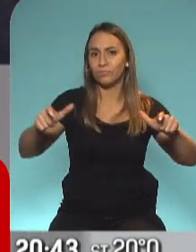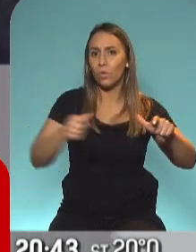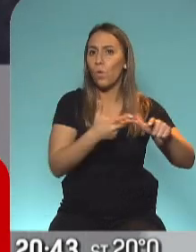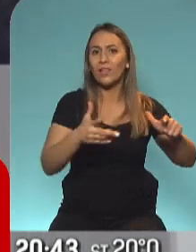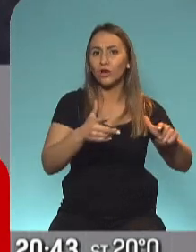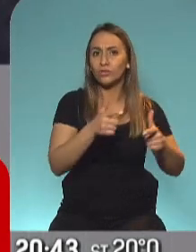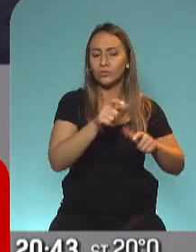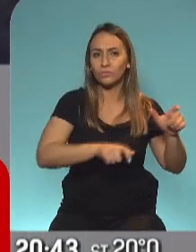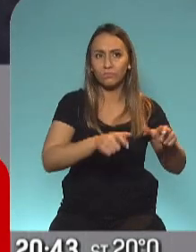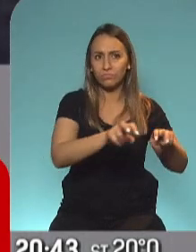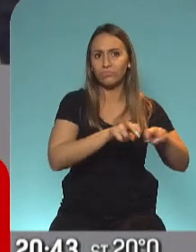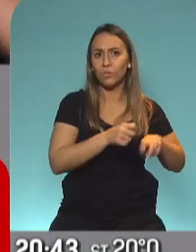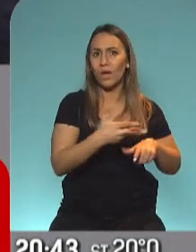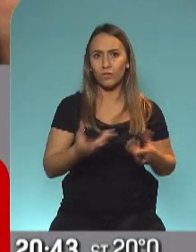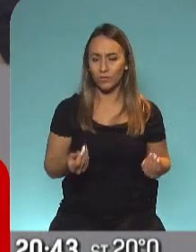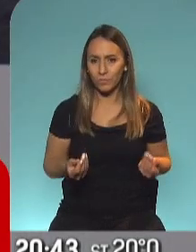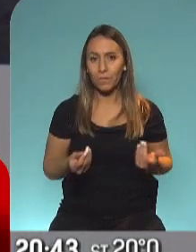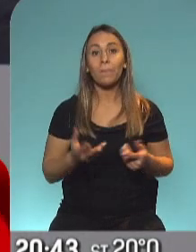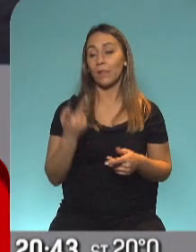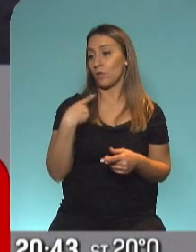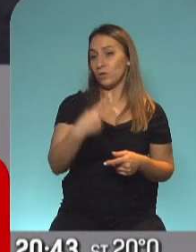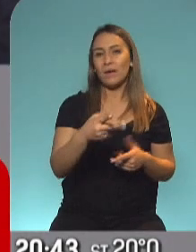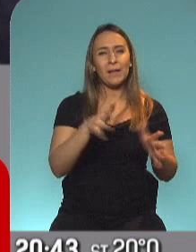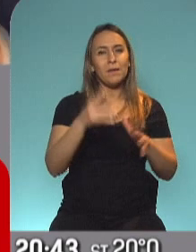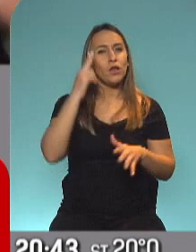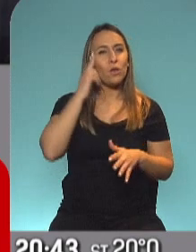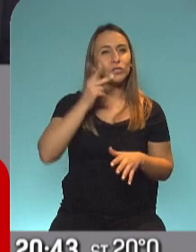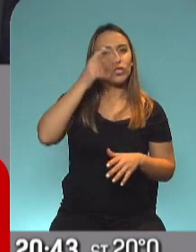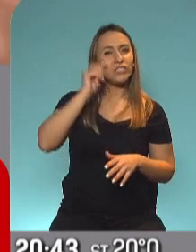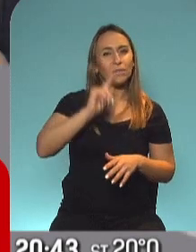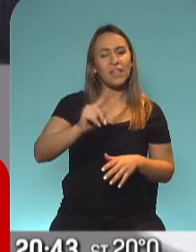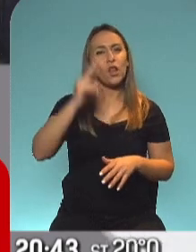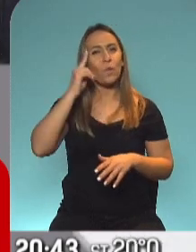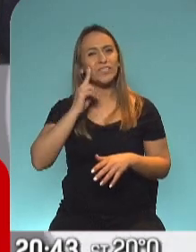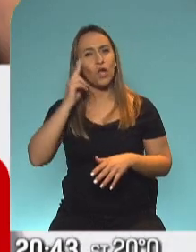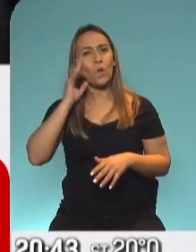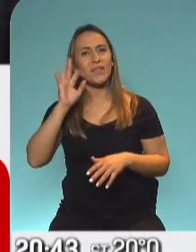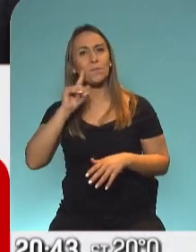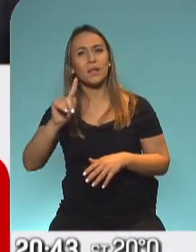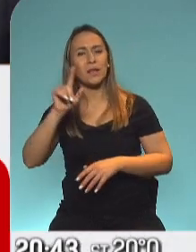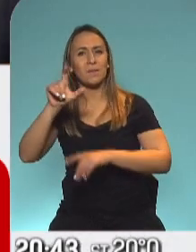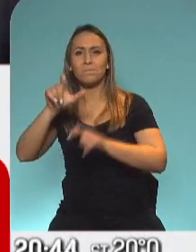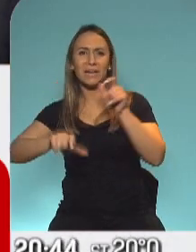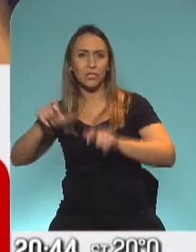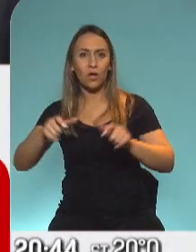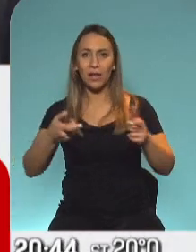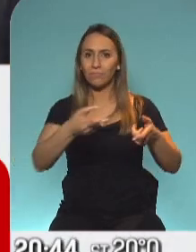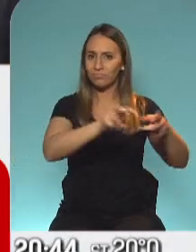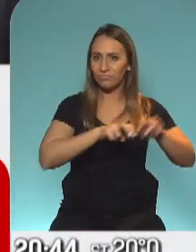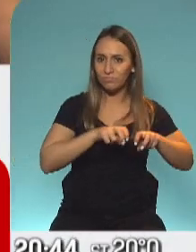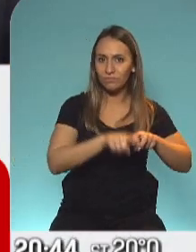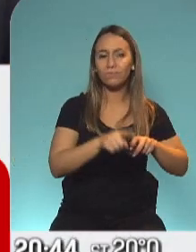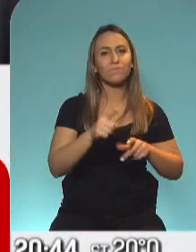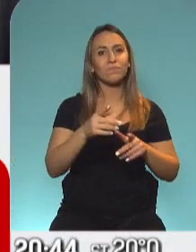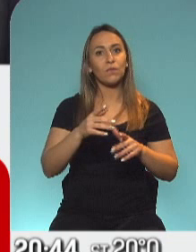vio? En las últimas 2 semanas venían en el promedio de 980.000, 990.000 pasajeros, con picos de